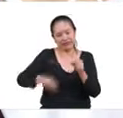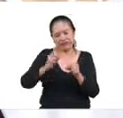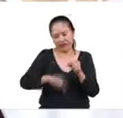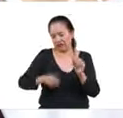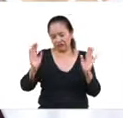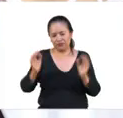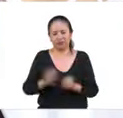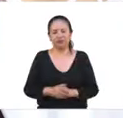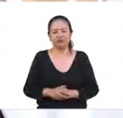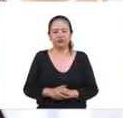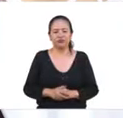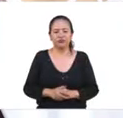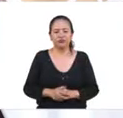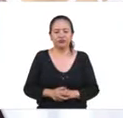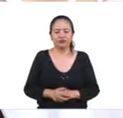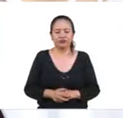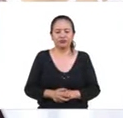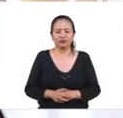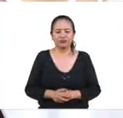tiempo,